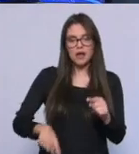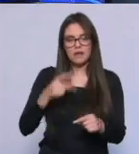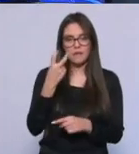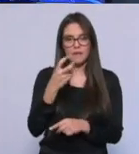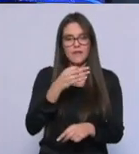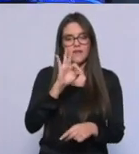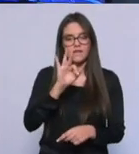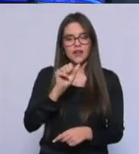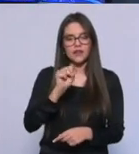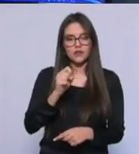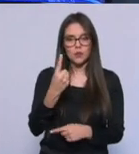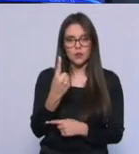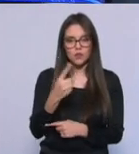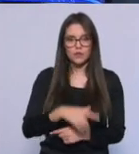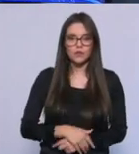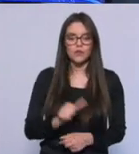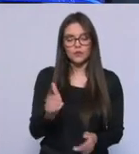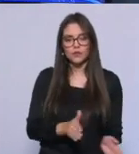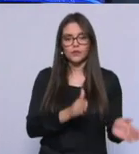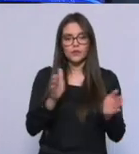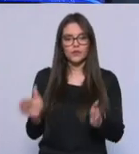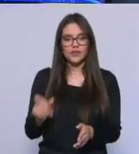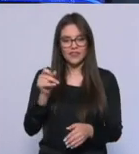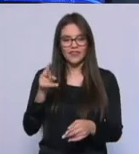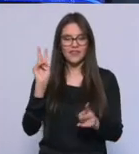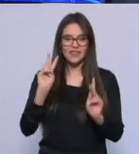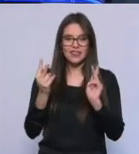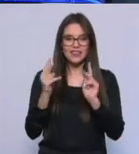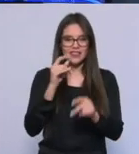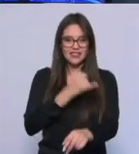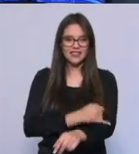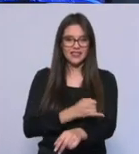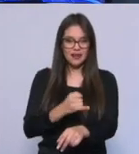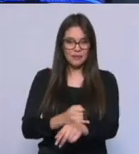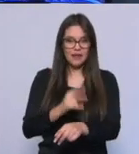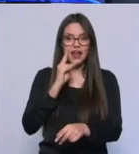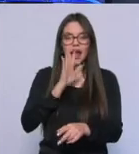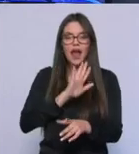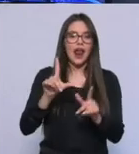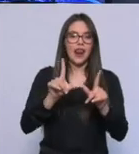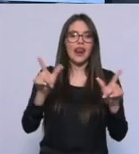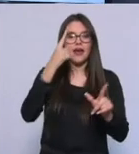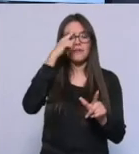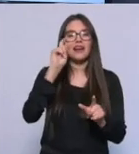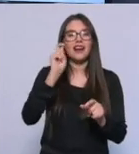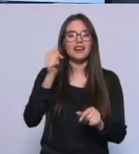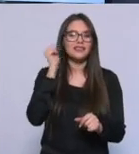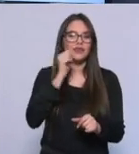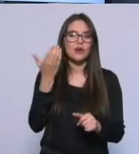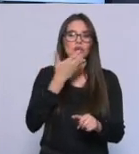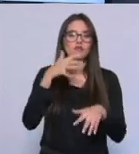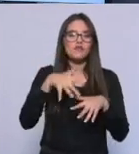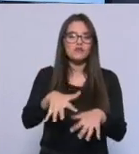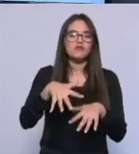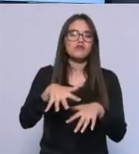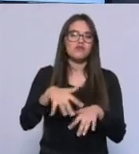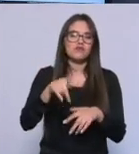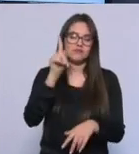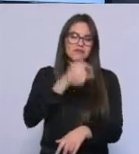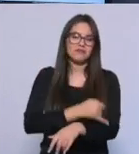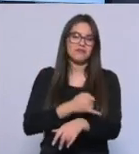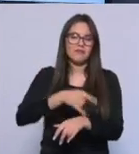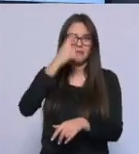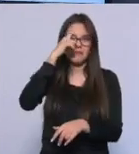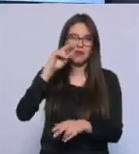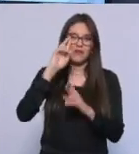En otros temas, los vecinos de Iztapalapa ya están preparados para la tradicional representación de la Pasión de Cristo que se realiza en la demarcación desde